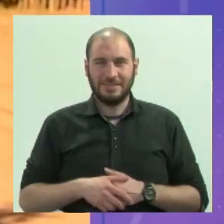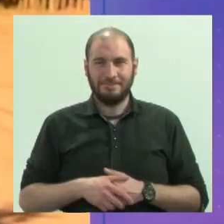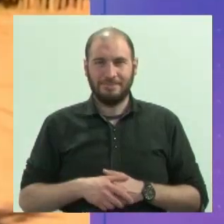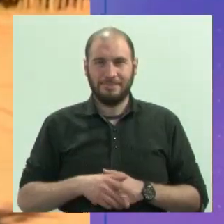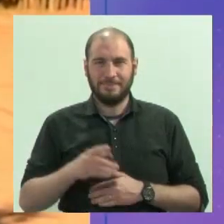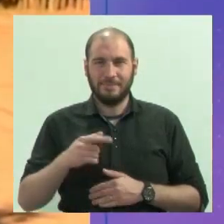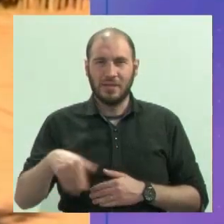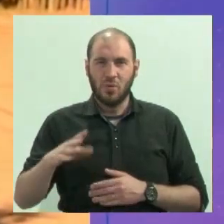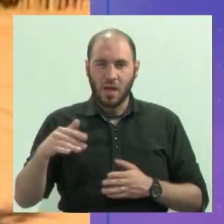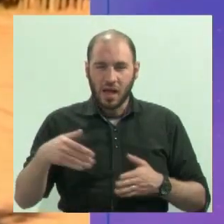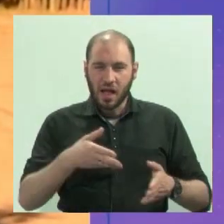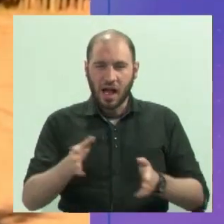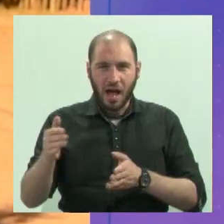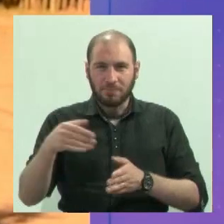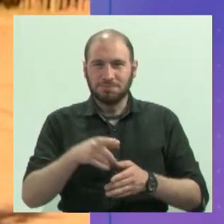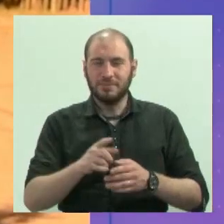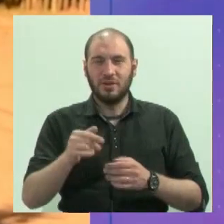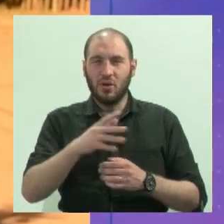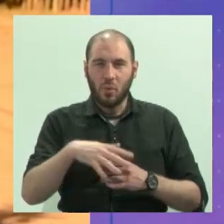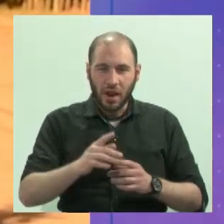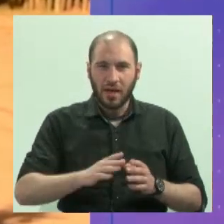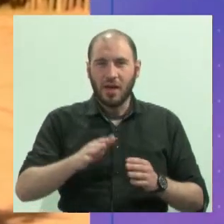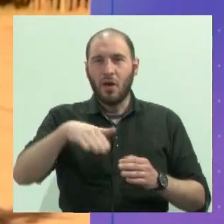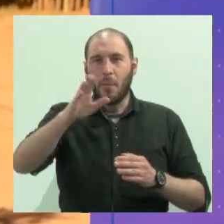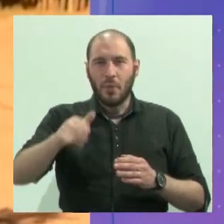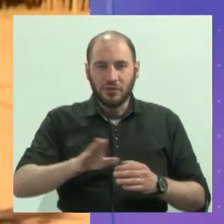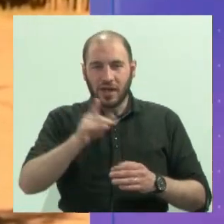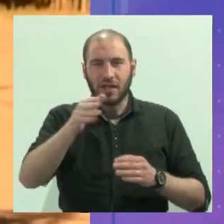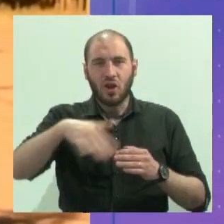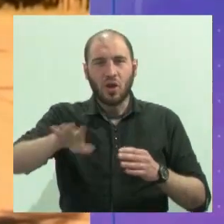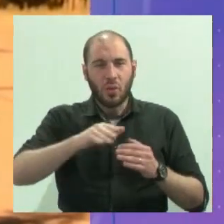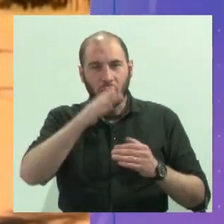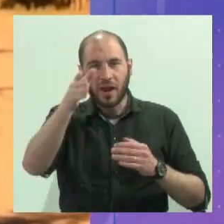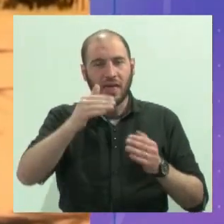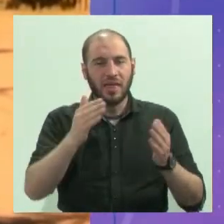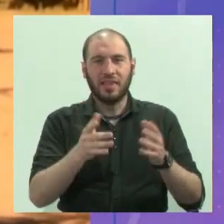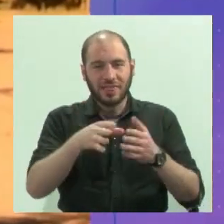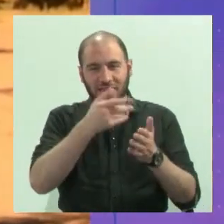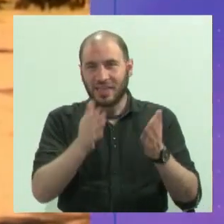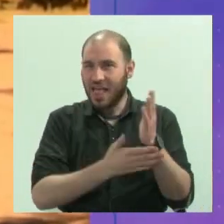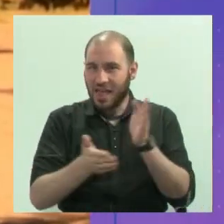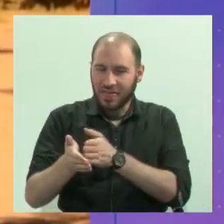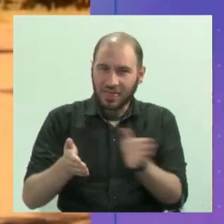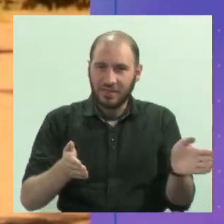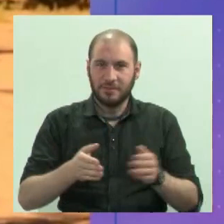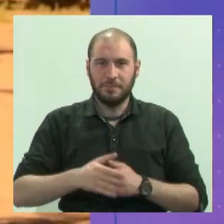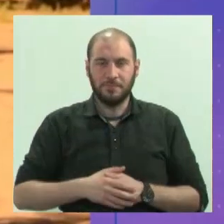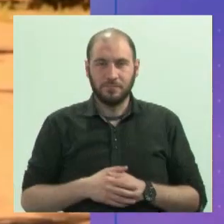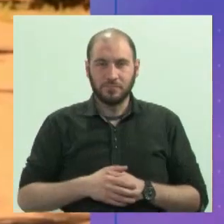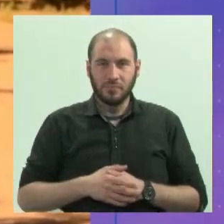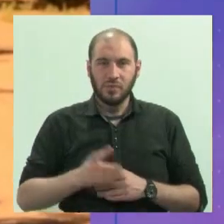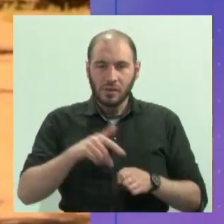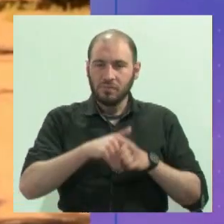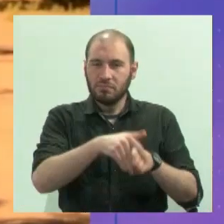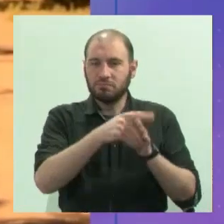camino carretero. De las bóvedas para arriba hay una senda que se abre a la izquierda. Usted se olvida el camino. Para andar a